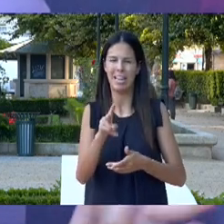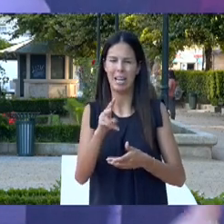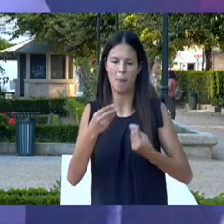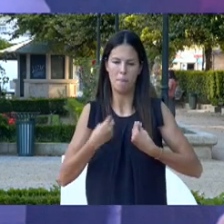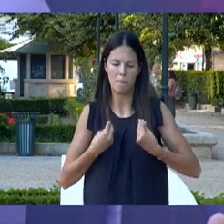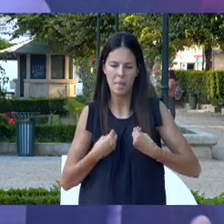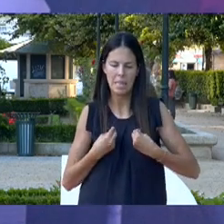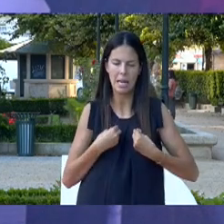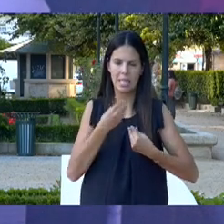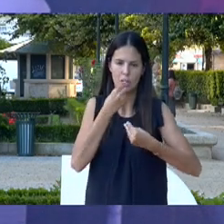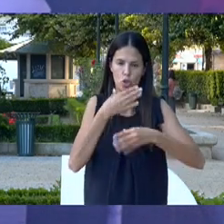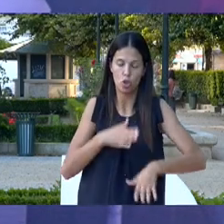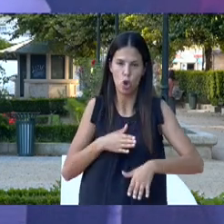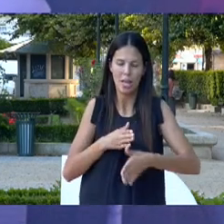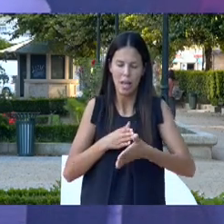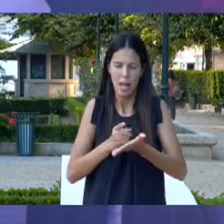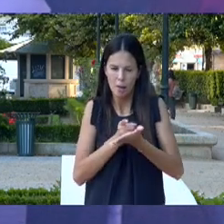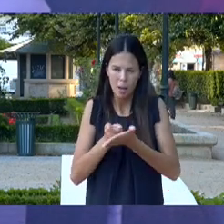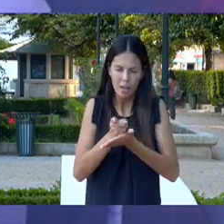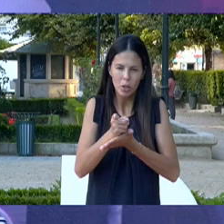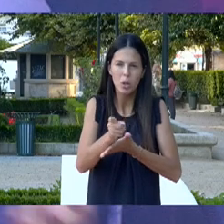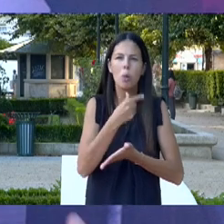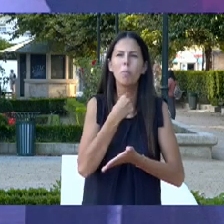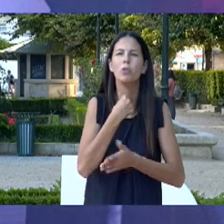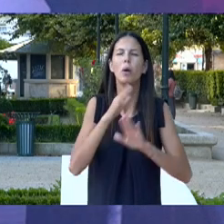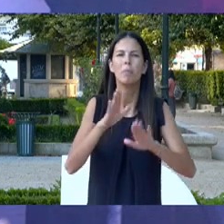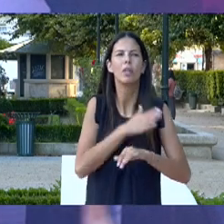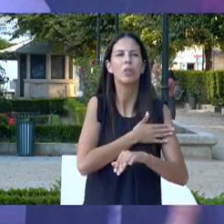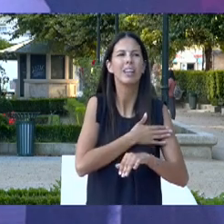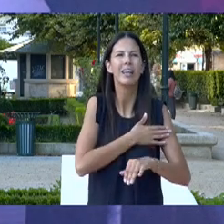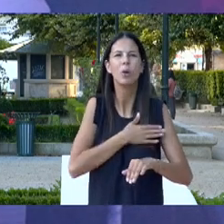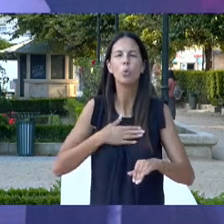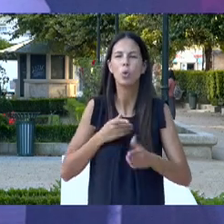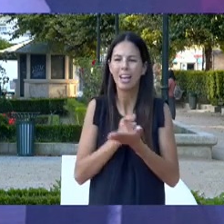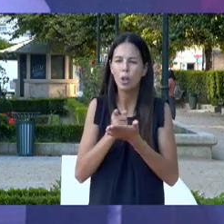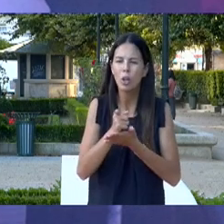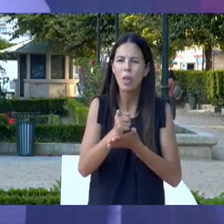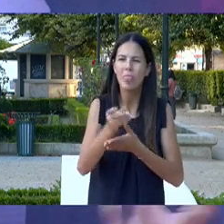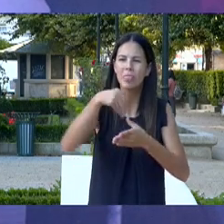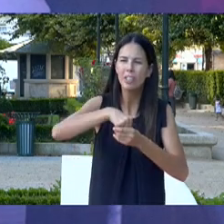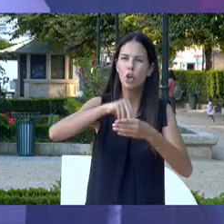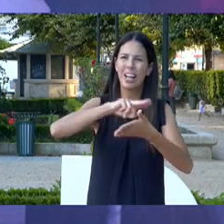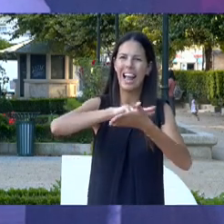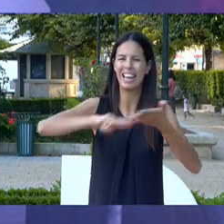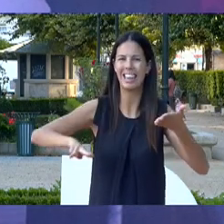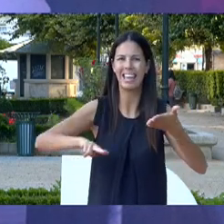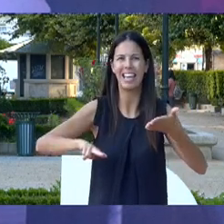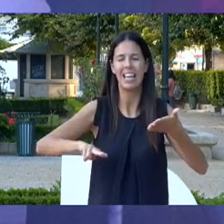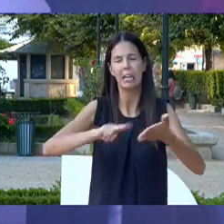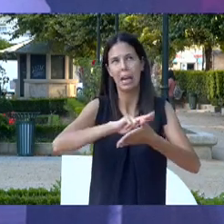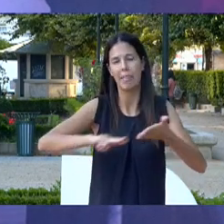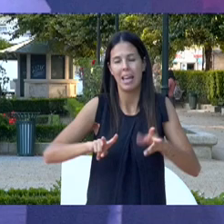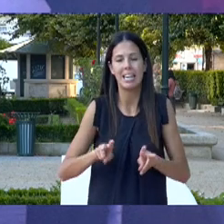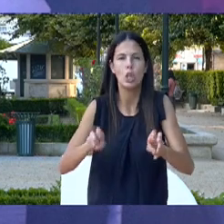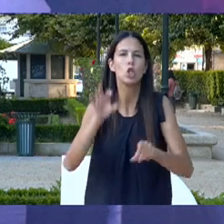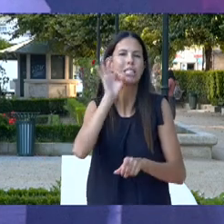vida, pola biografía de Ernestina, pero creo que é un pouco facer un percorrido pola historia da Galiza do século XX, sobre todo, dese inicio do século